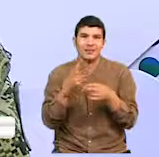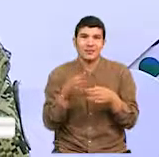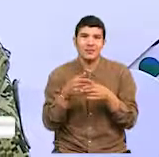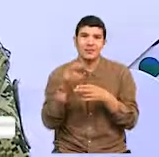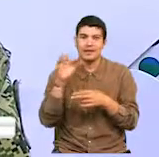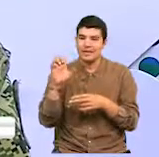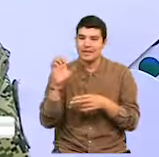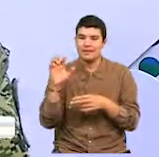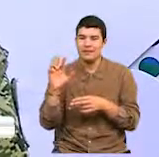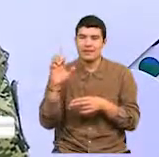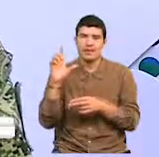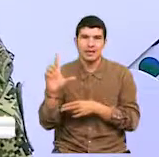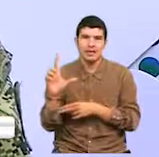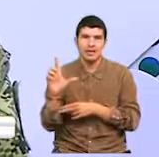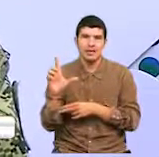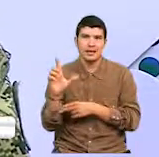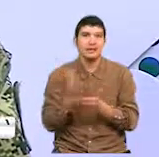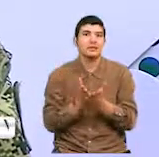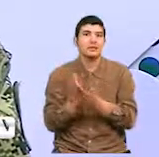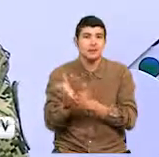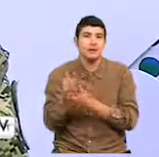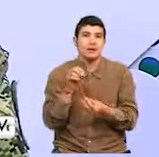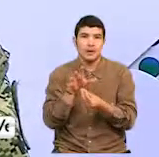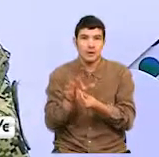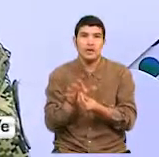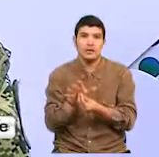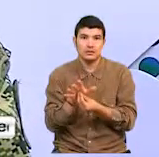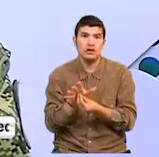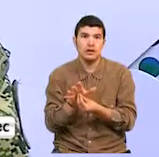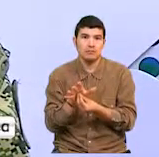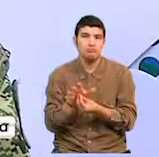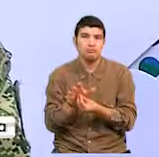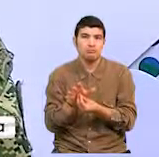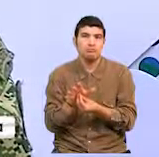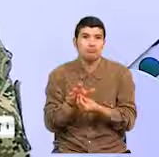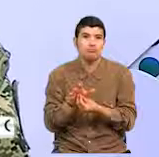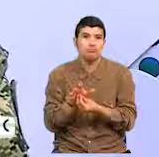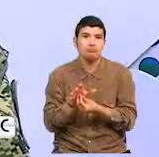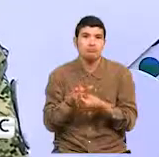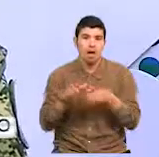EPL, todavía delinquen, todavía tienen